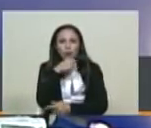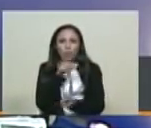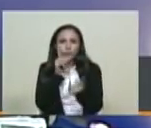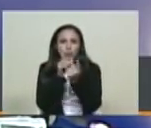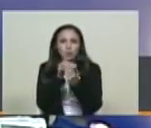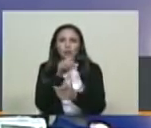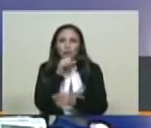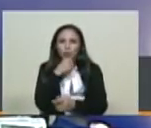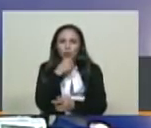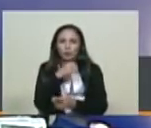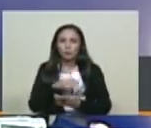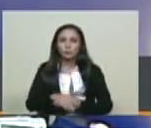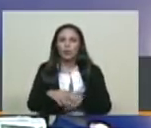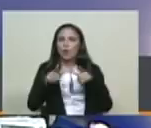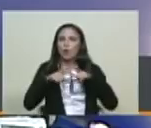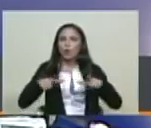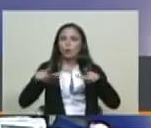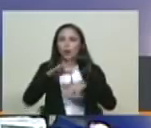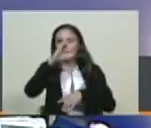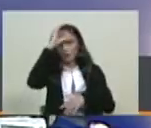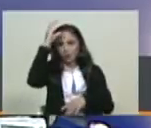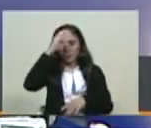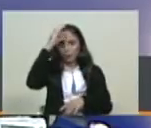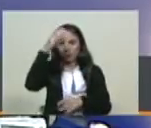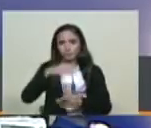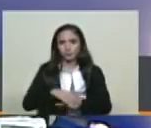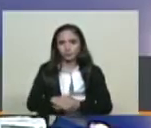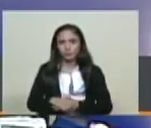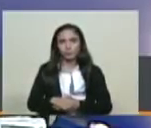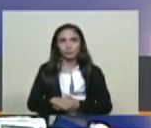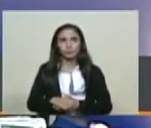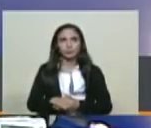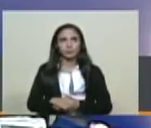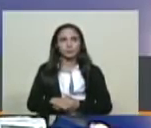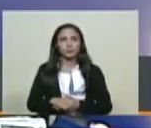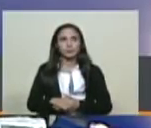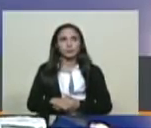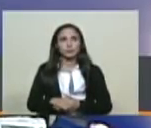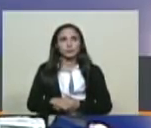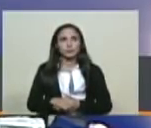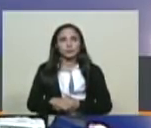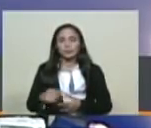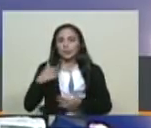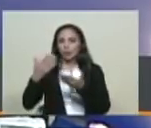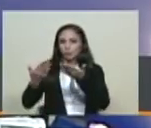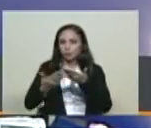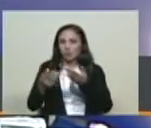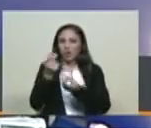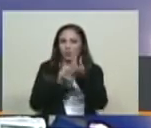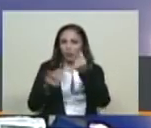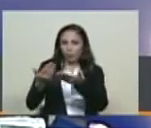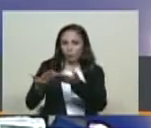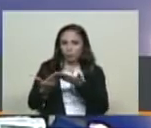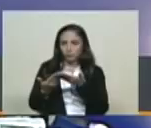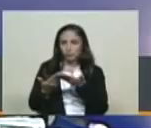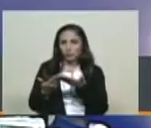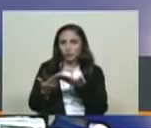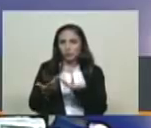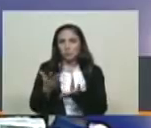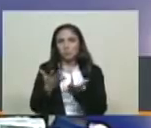Quintero, ubicado en Caricuao, Caracas. Me están solicitando recursos financieros para